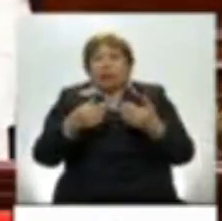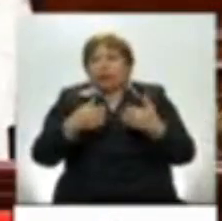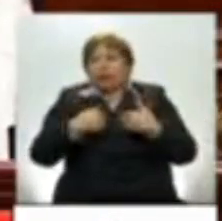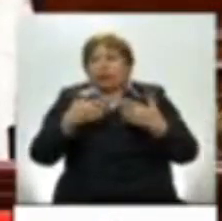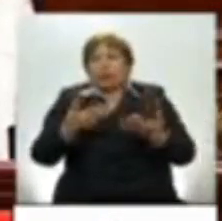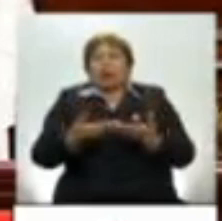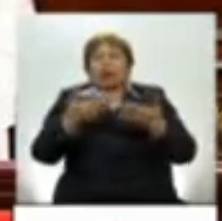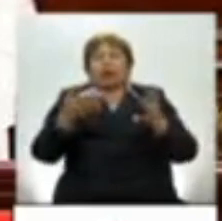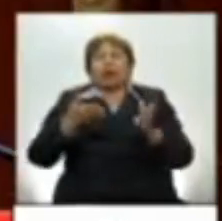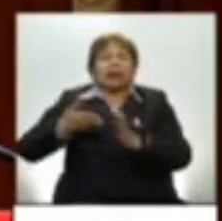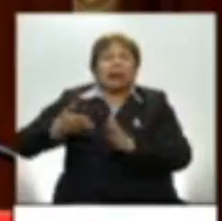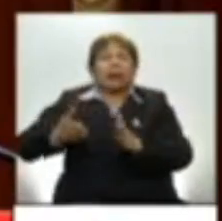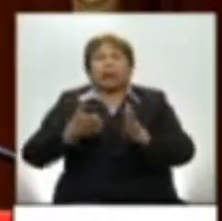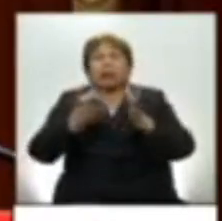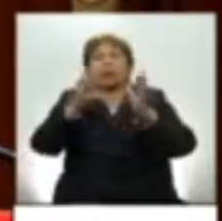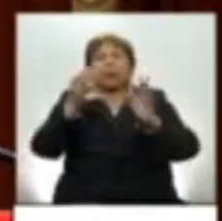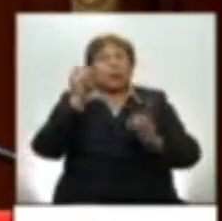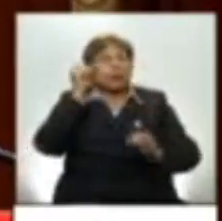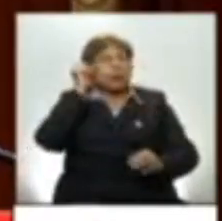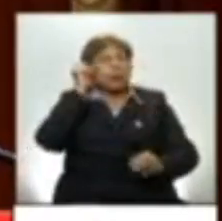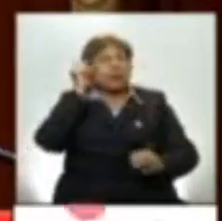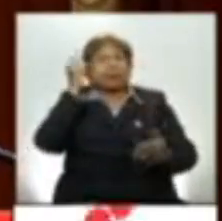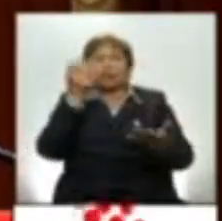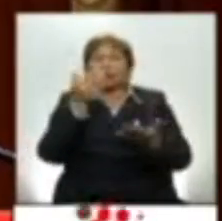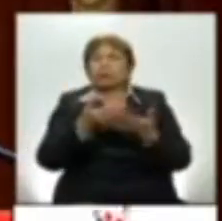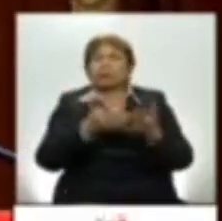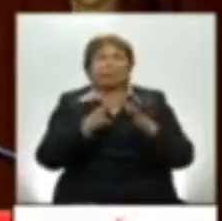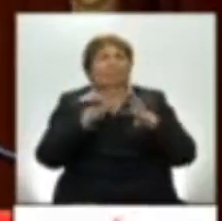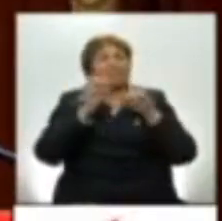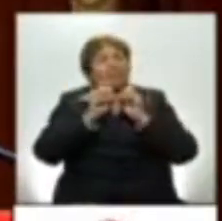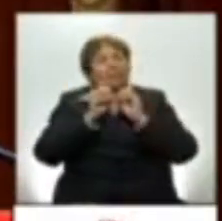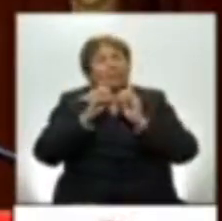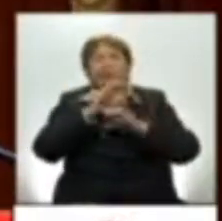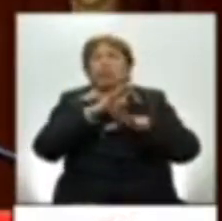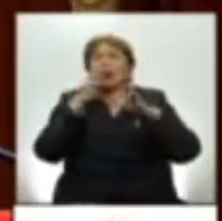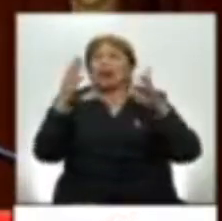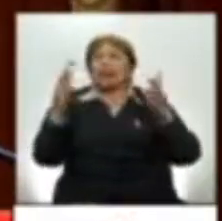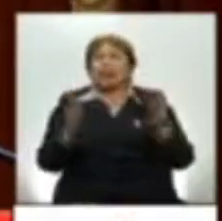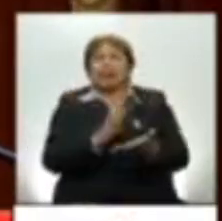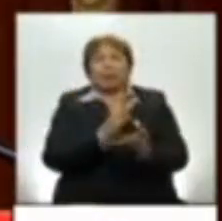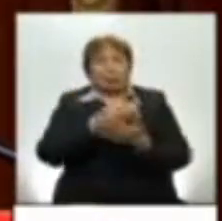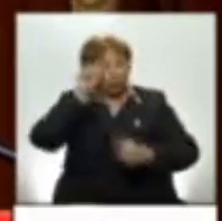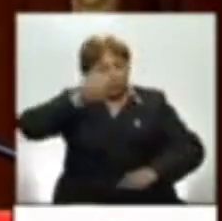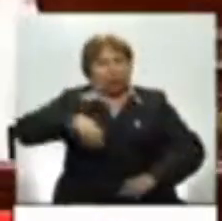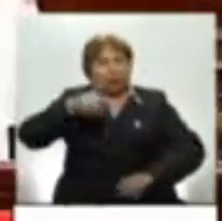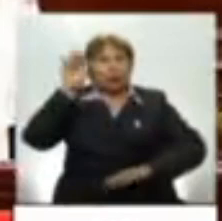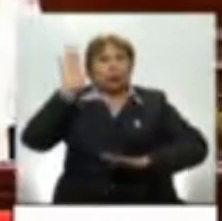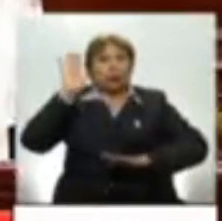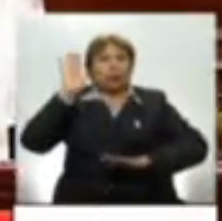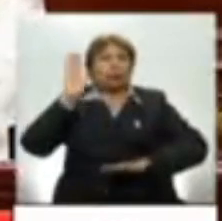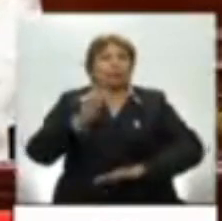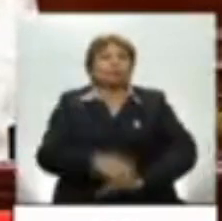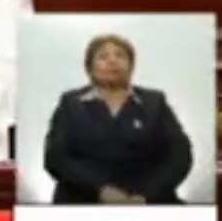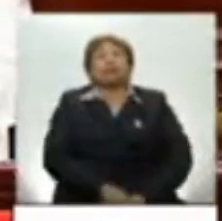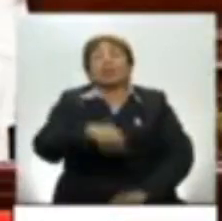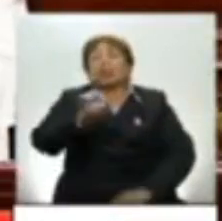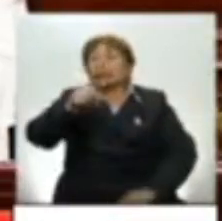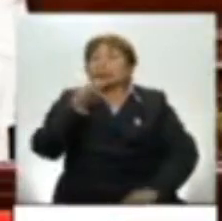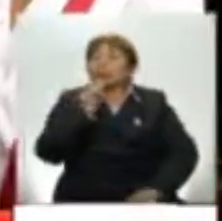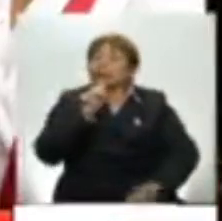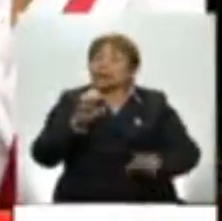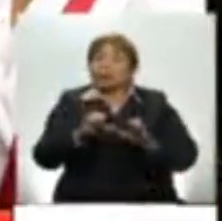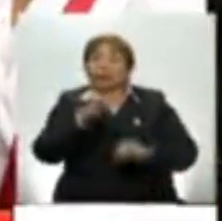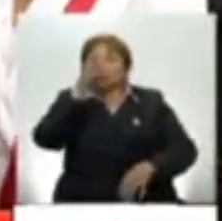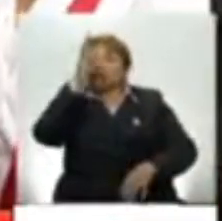a encontrar mecanismos de entendimiento para resolver los grandes problemas que tiene el Perú. Sí, juro. Si así lo hace,